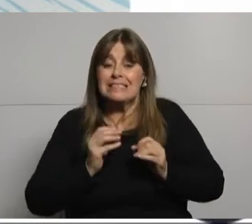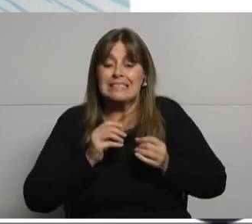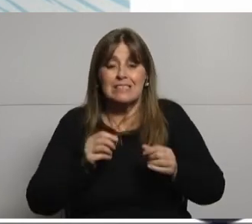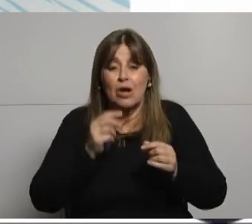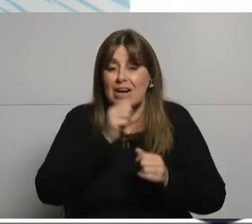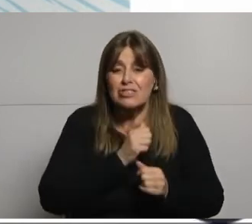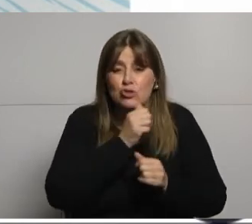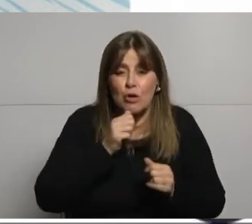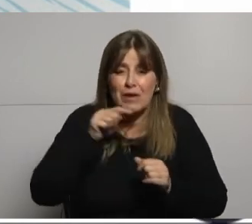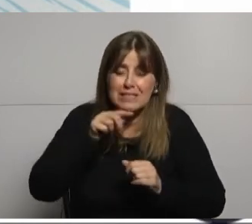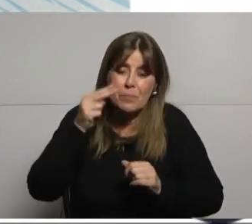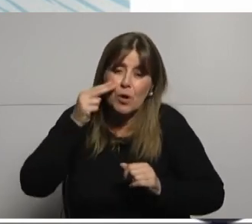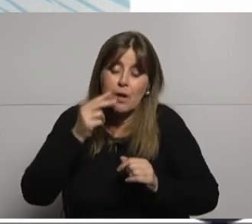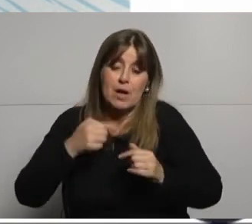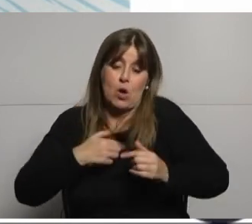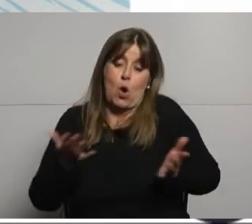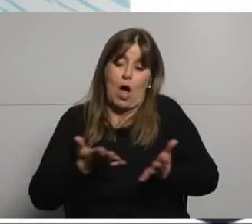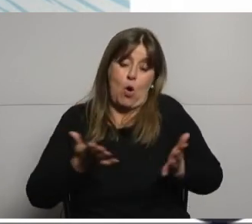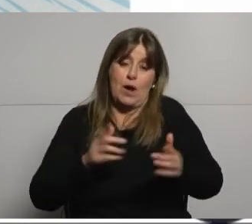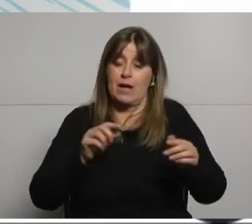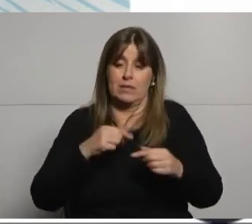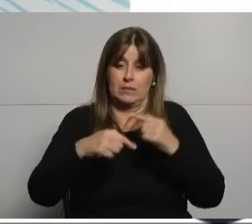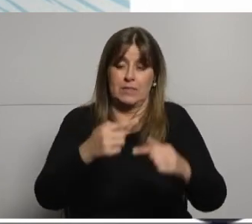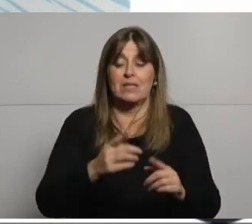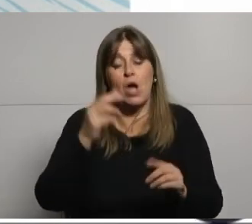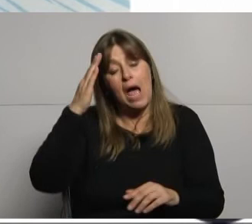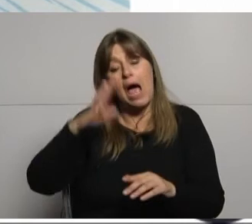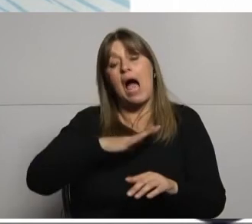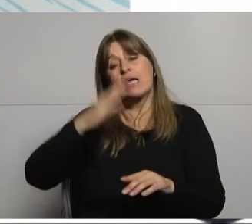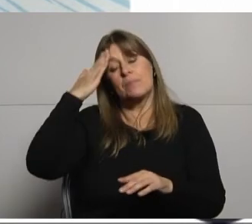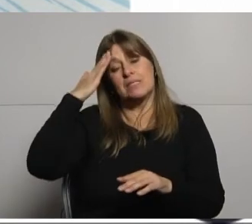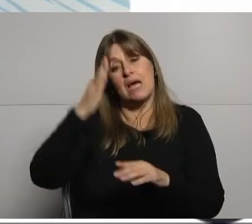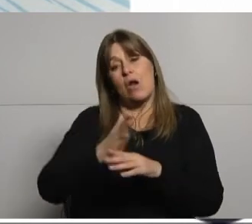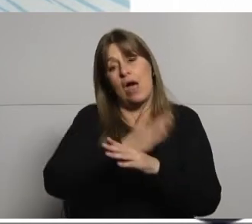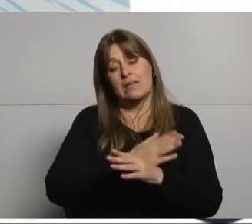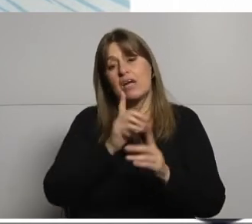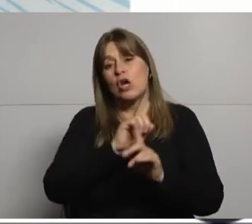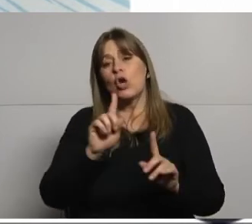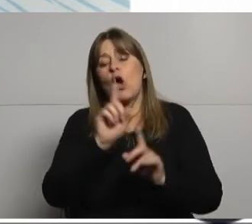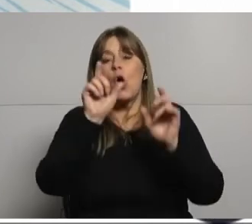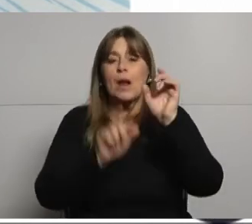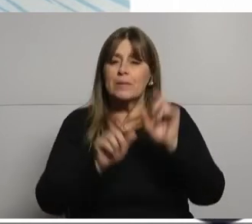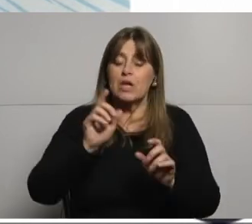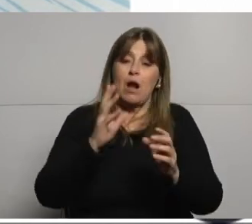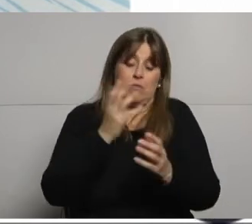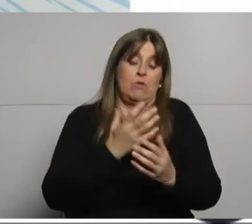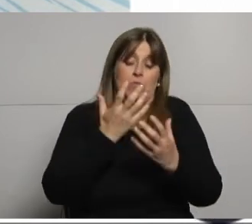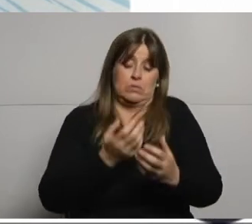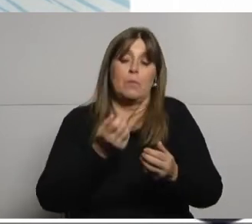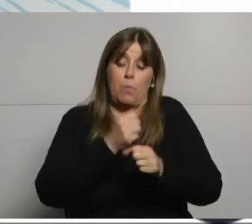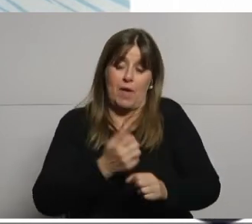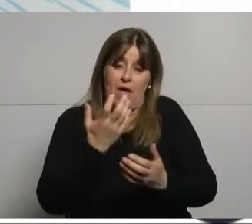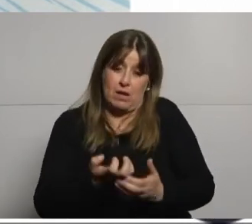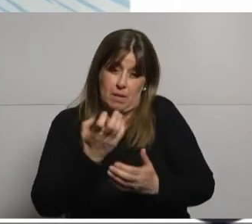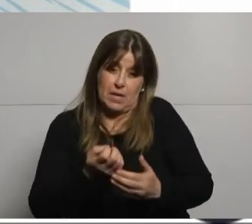a resolver el problema. No estoy diciendo que eso esté pasando ahora, quiero decir que hay que pensarlo. No quiere decir que la gente no deba adoptar la aplicación, pero sí